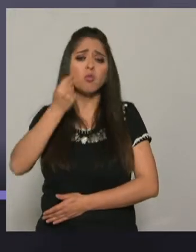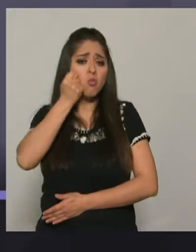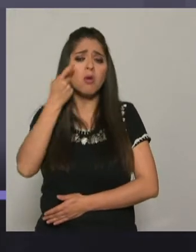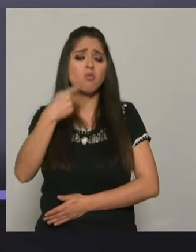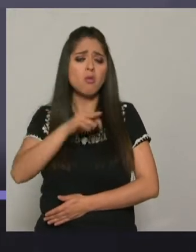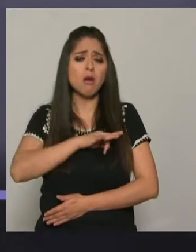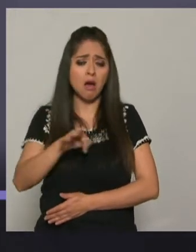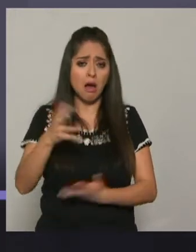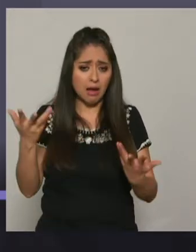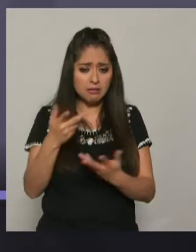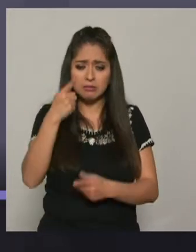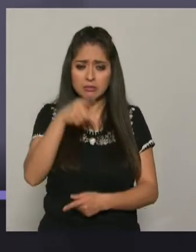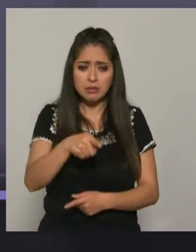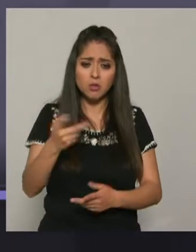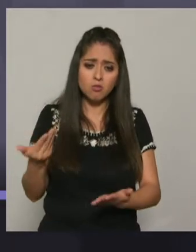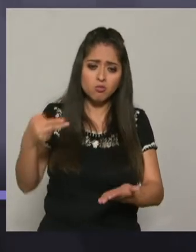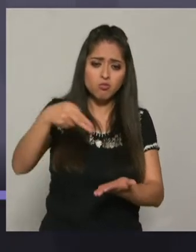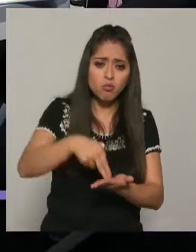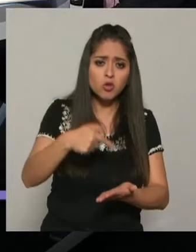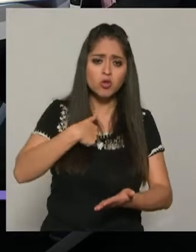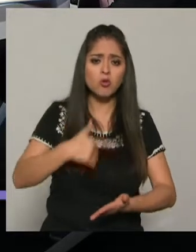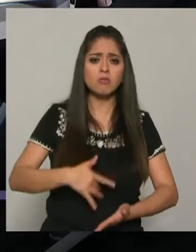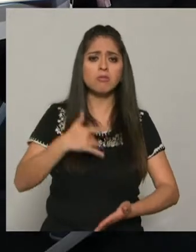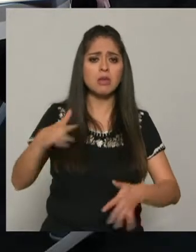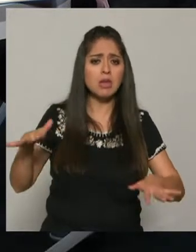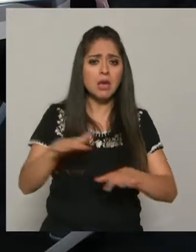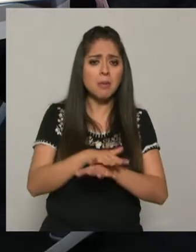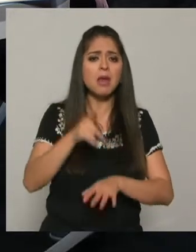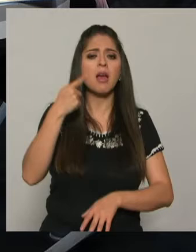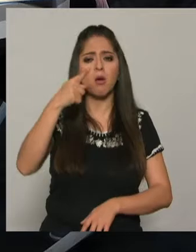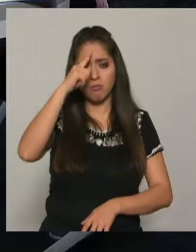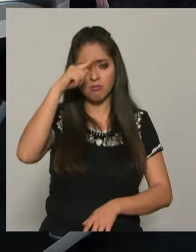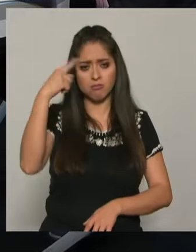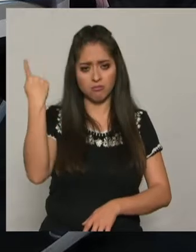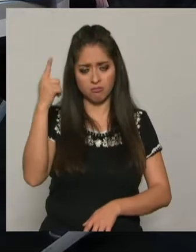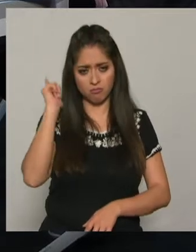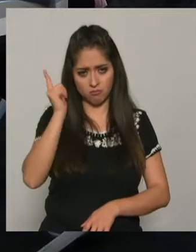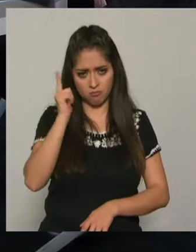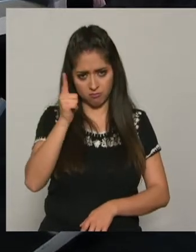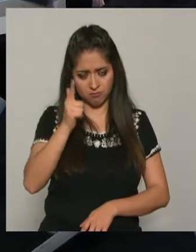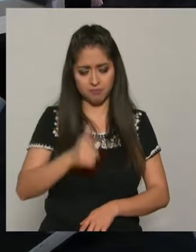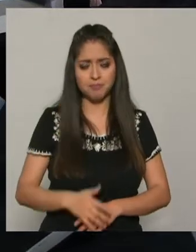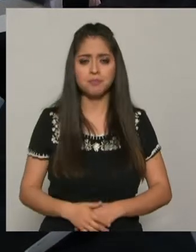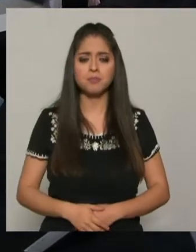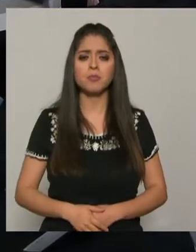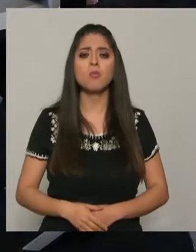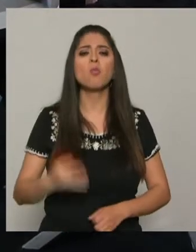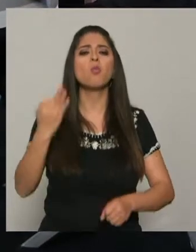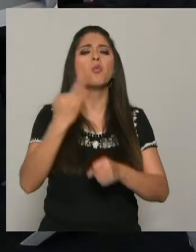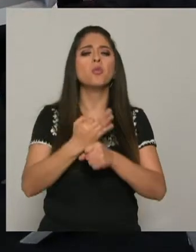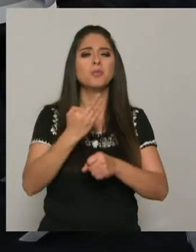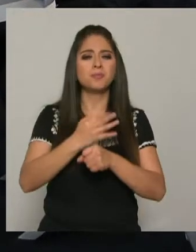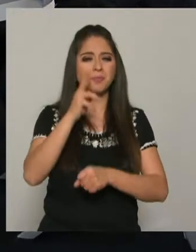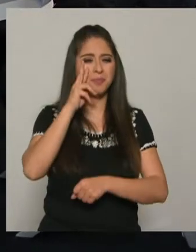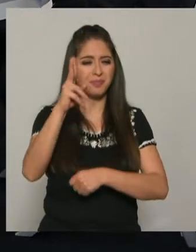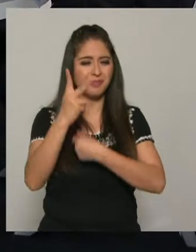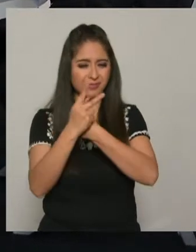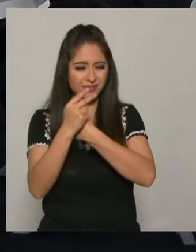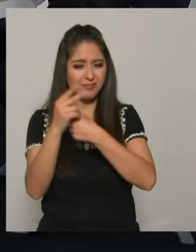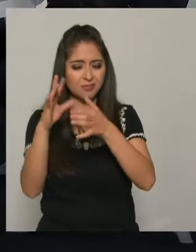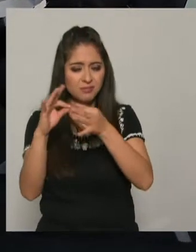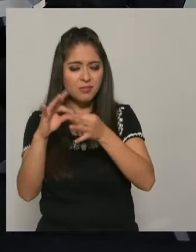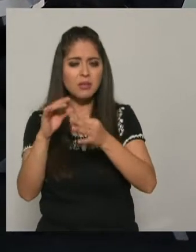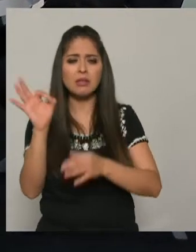procedimiento sumamente sencillo. okay. Perfecto, vamos a, si usted en casa nos está viendo apenas y su hijo o su hija pequeña le